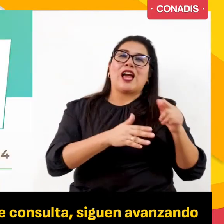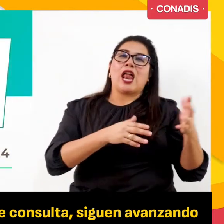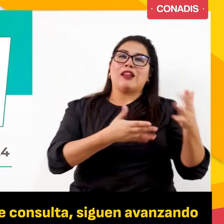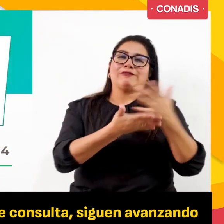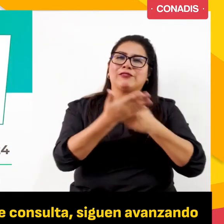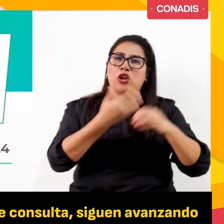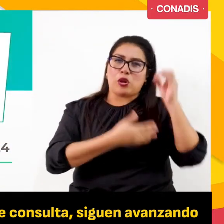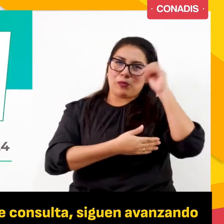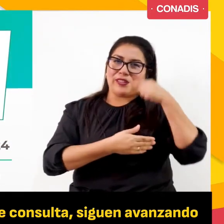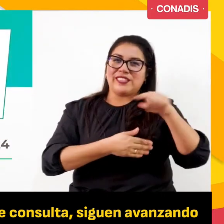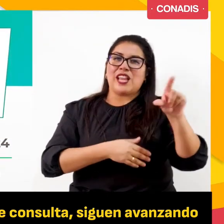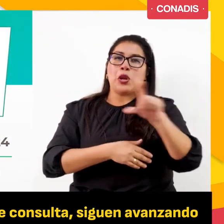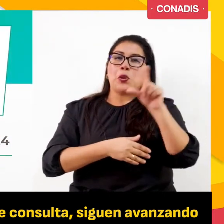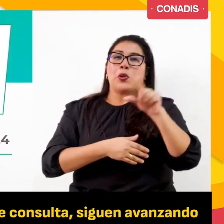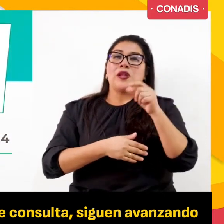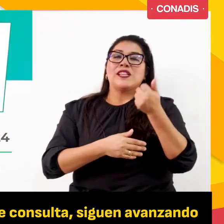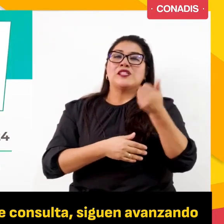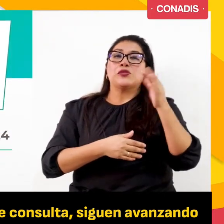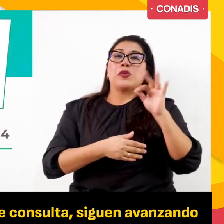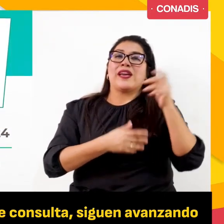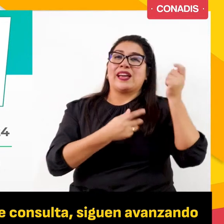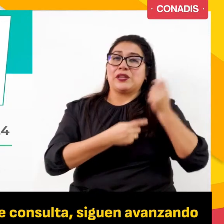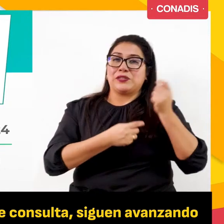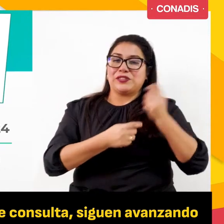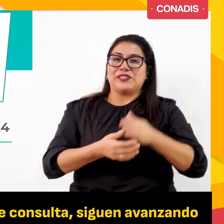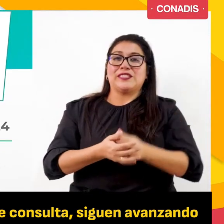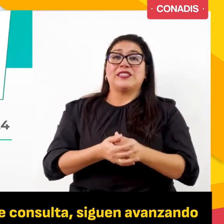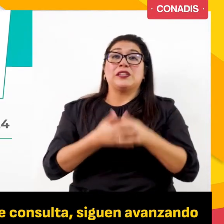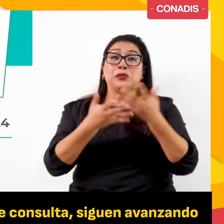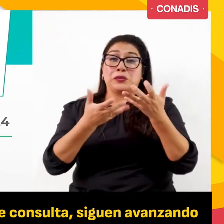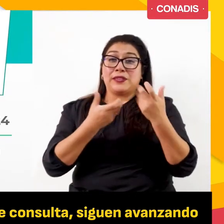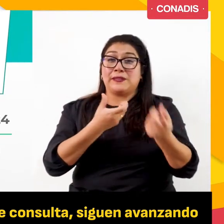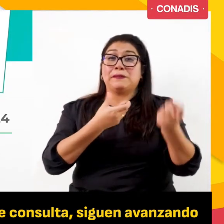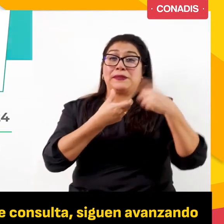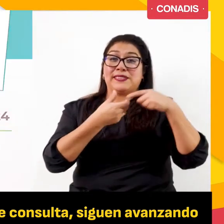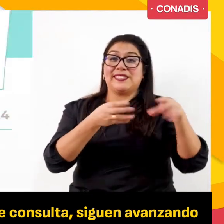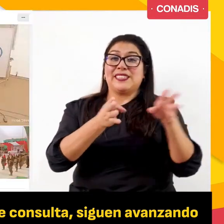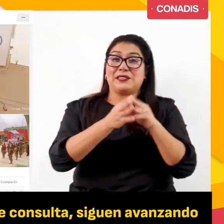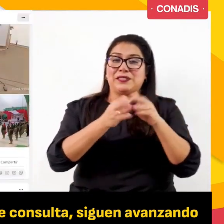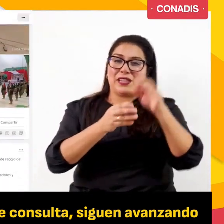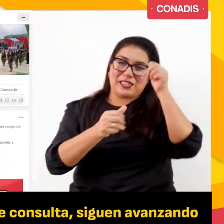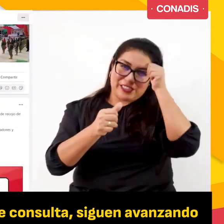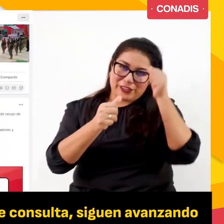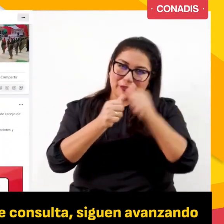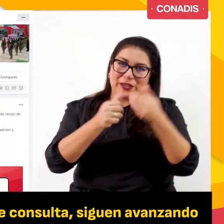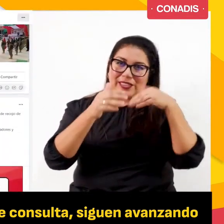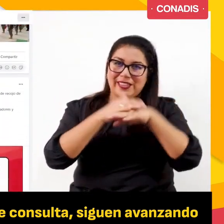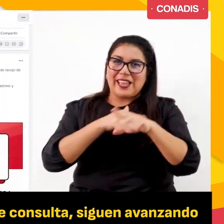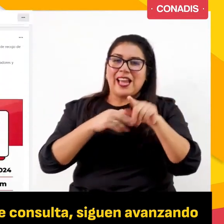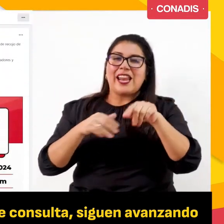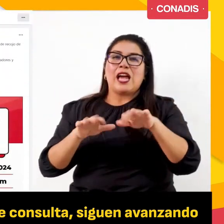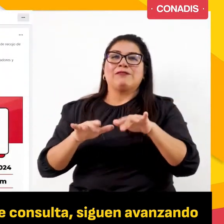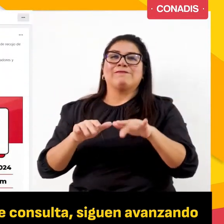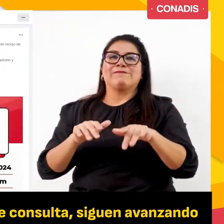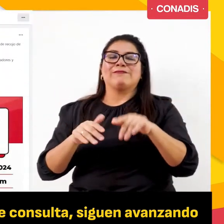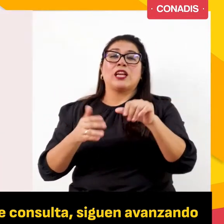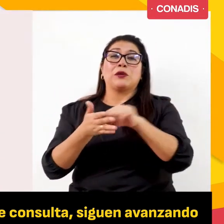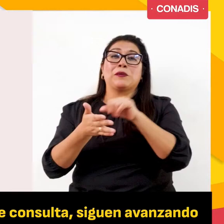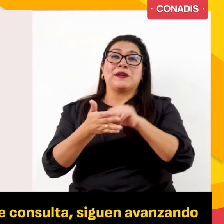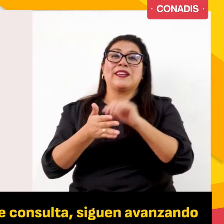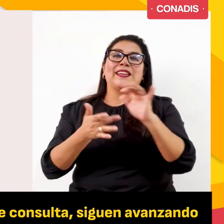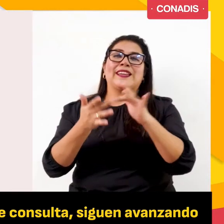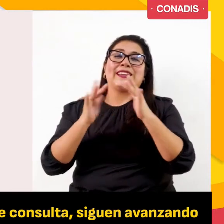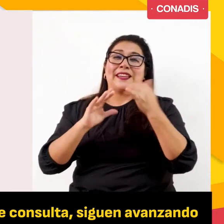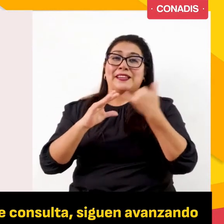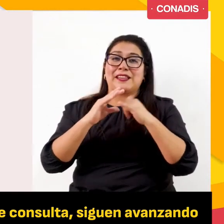recojo de aportes desde este lunes 19 de agosto. Para participar en las sesiones, recuerda ingresar a nuestro portal web y redes